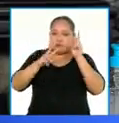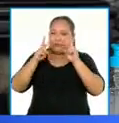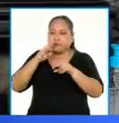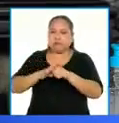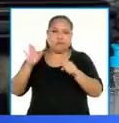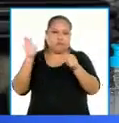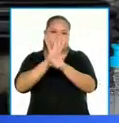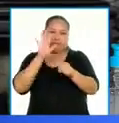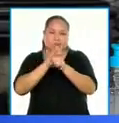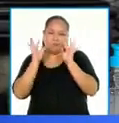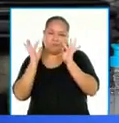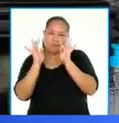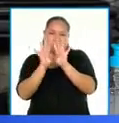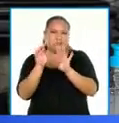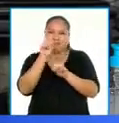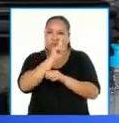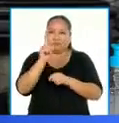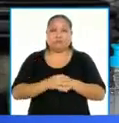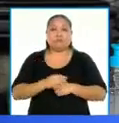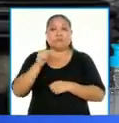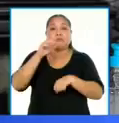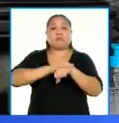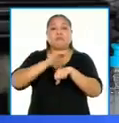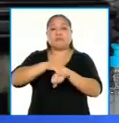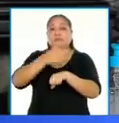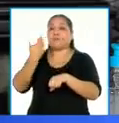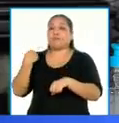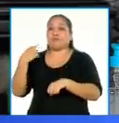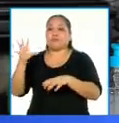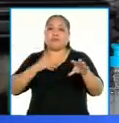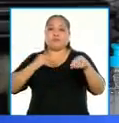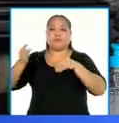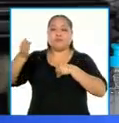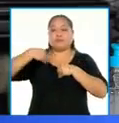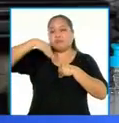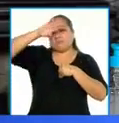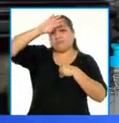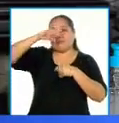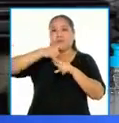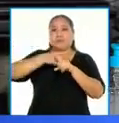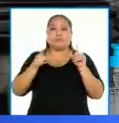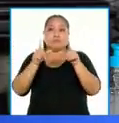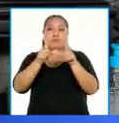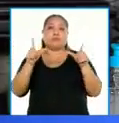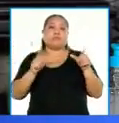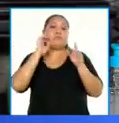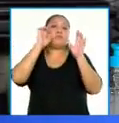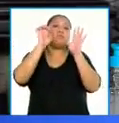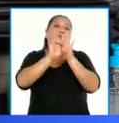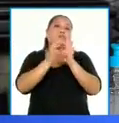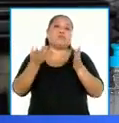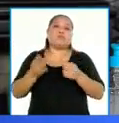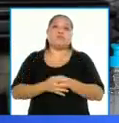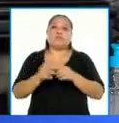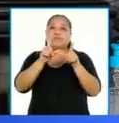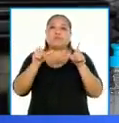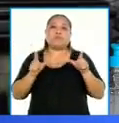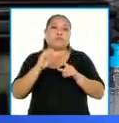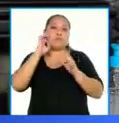tan llenas de gente y de esta manera prevenir los contagios. Pero ciudades, por ejemplo, o zonas